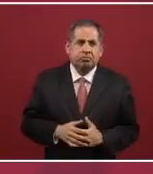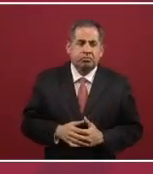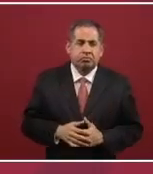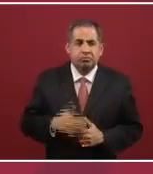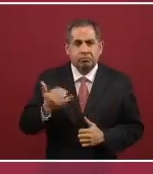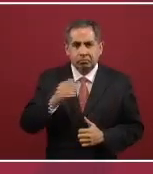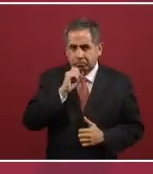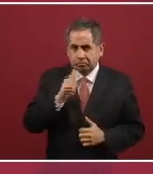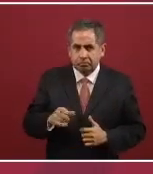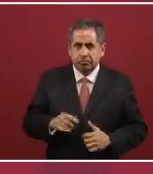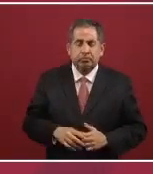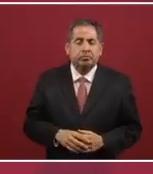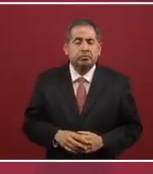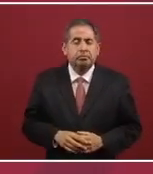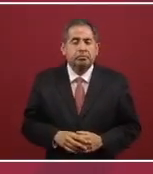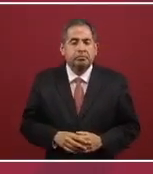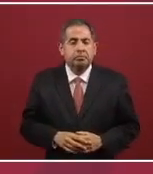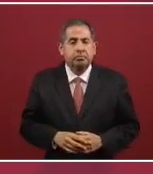Y